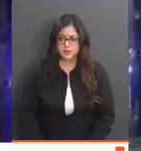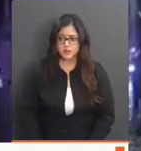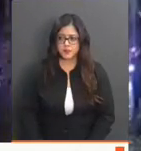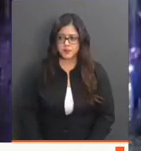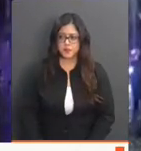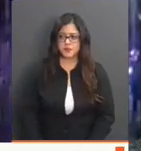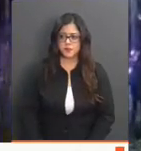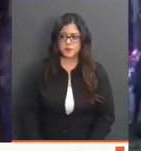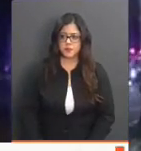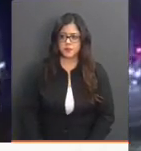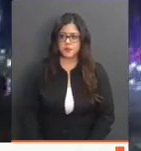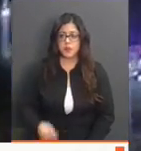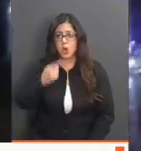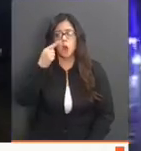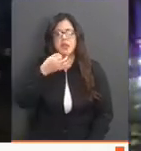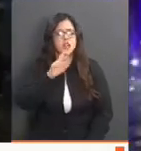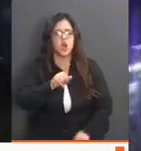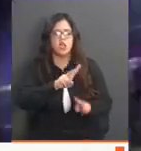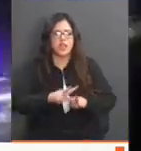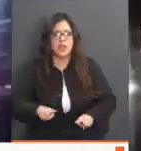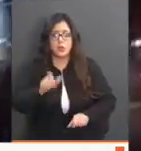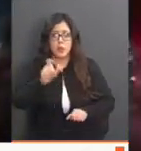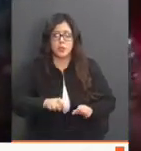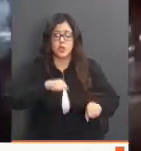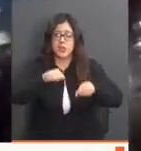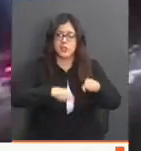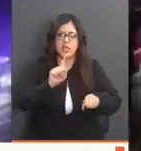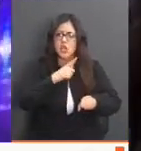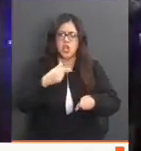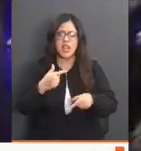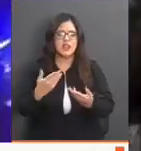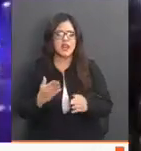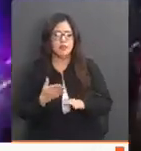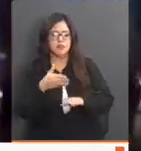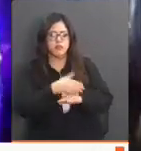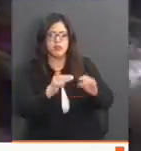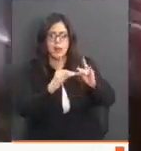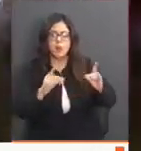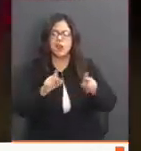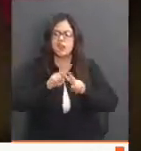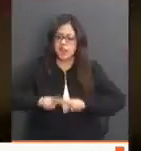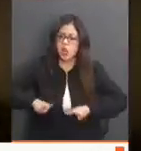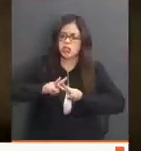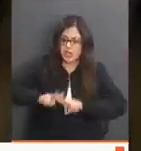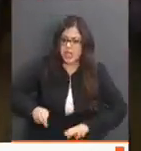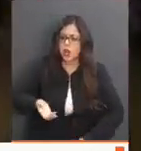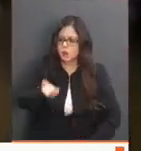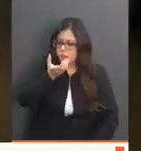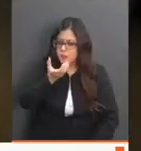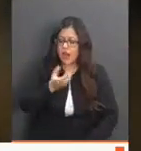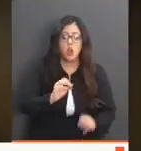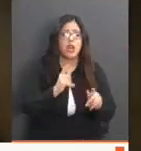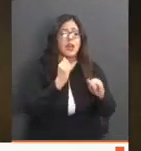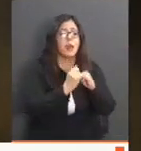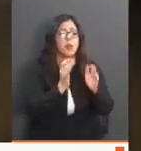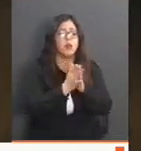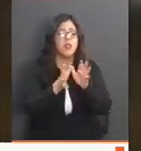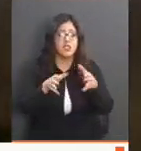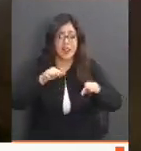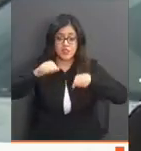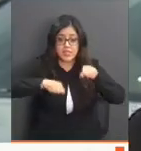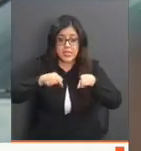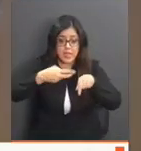No, tranqui, si es un ciclista que no quiere seguir hacia el puente, tranquilidad, tranquilidad. Ya, amigo,